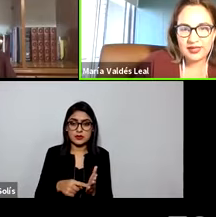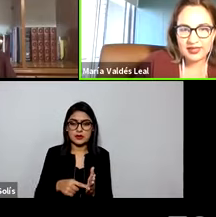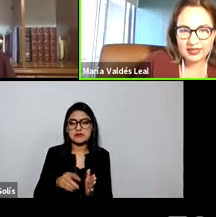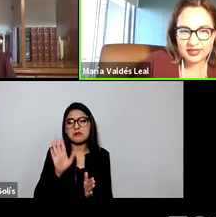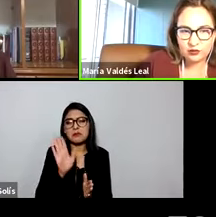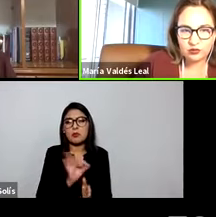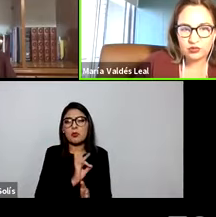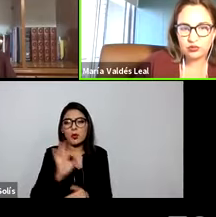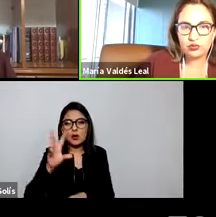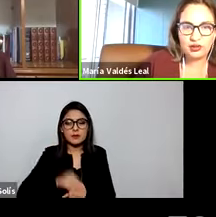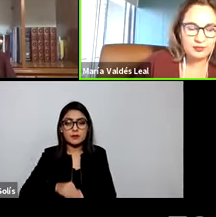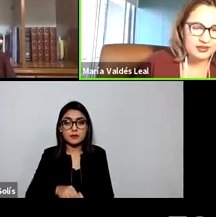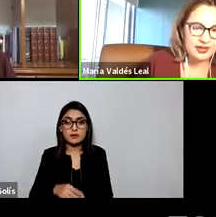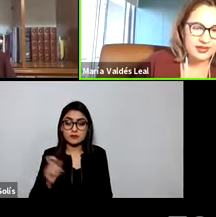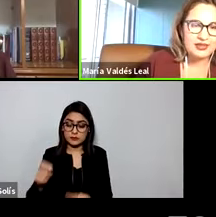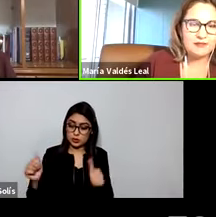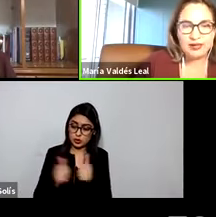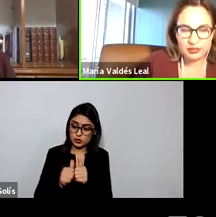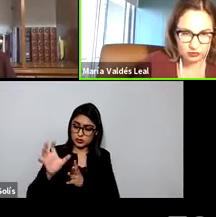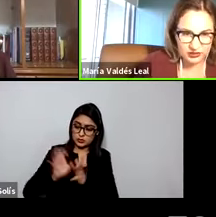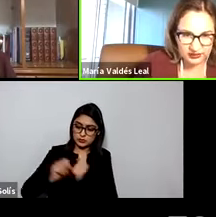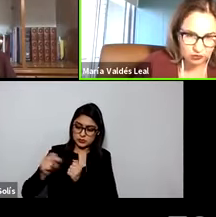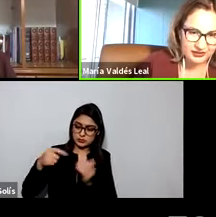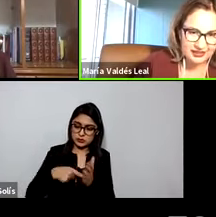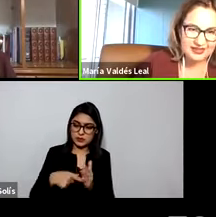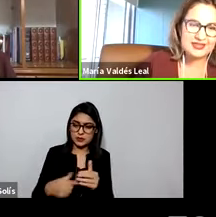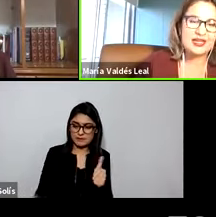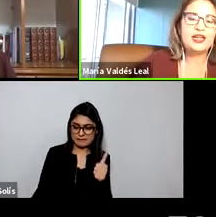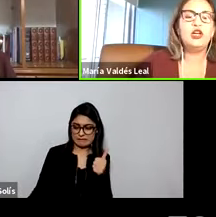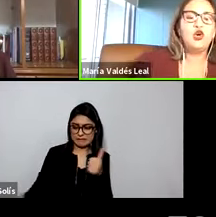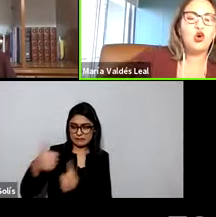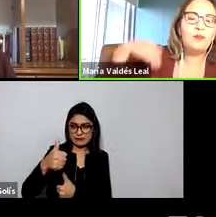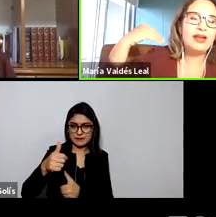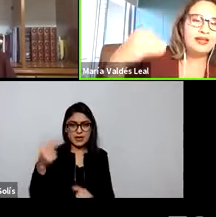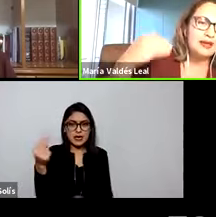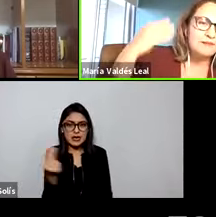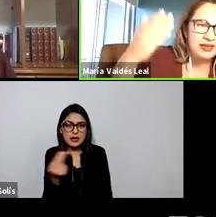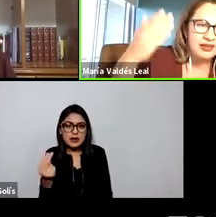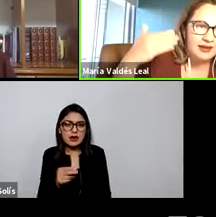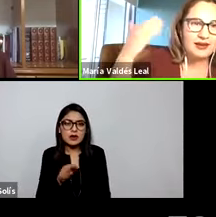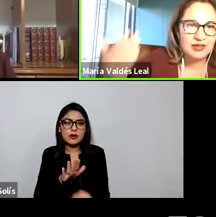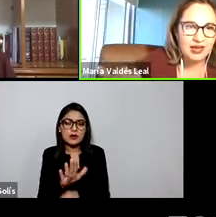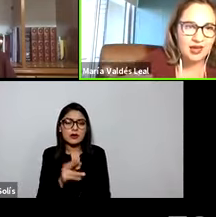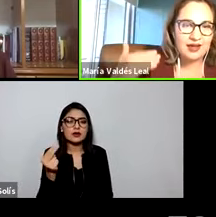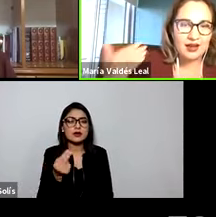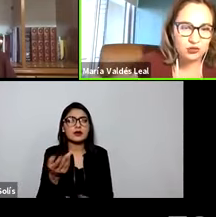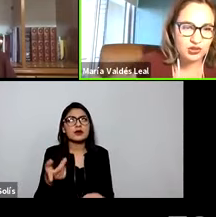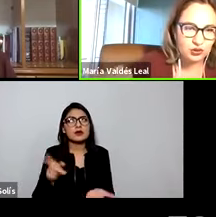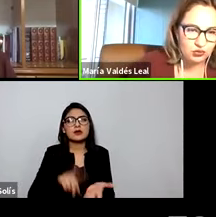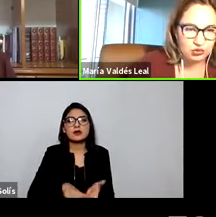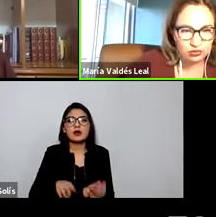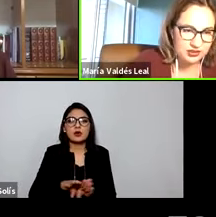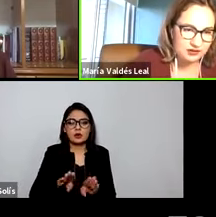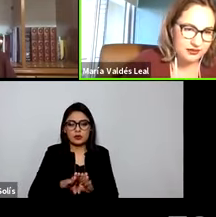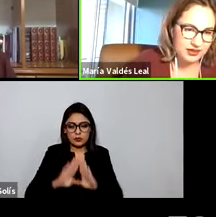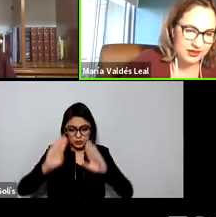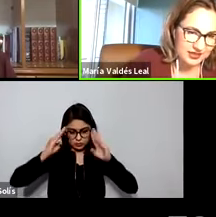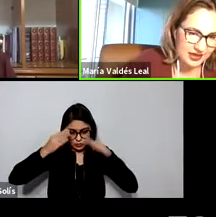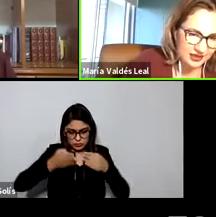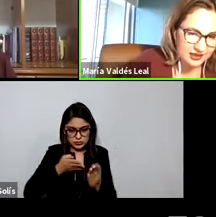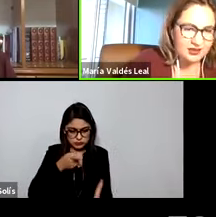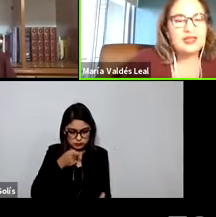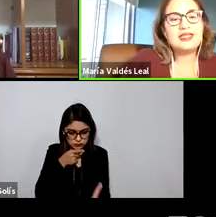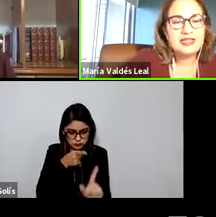con esa finalidad constitucionalmente imperiosa, o sea, tiene que estar completamente encaminada a la consecución de